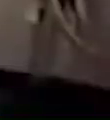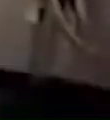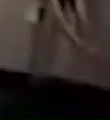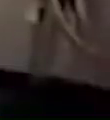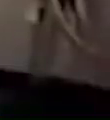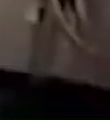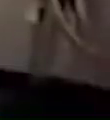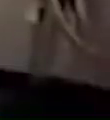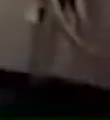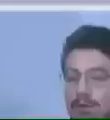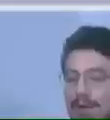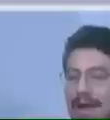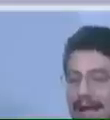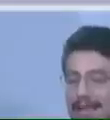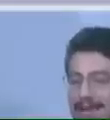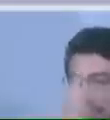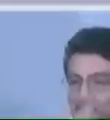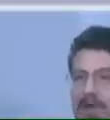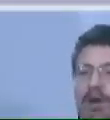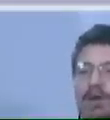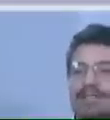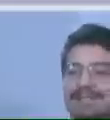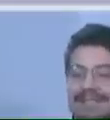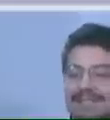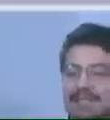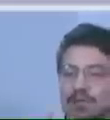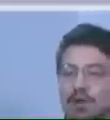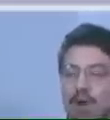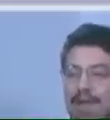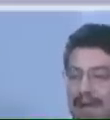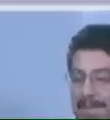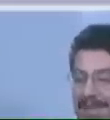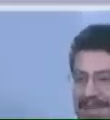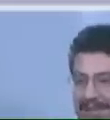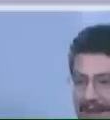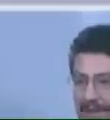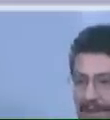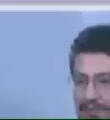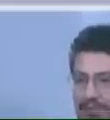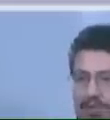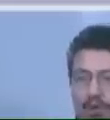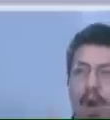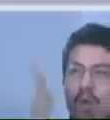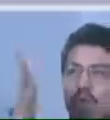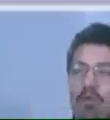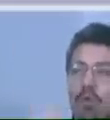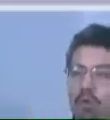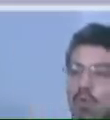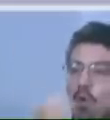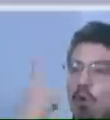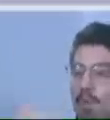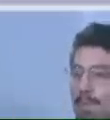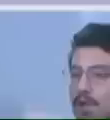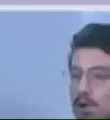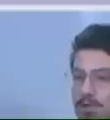el salario familiar. Nuestra meta es llegar a 1 millón de empleos en 6 años, con 4 características principales.